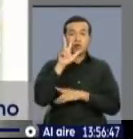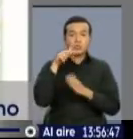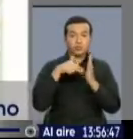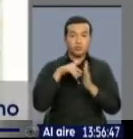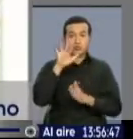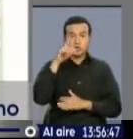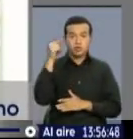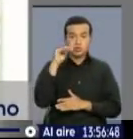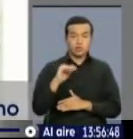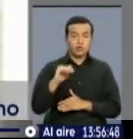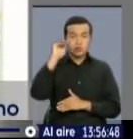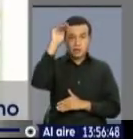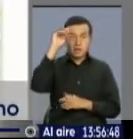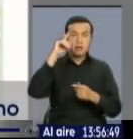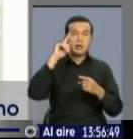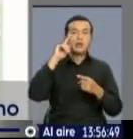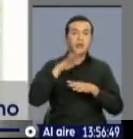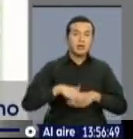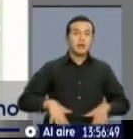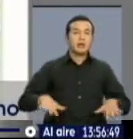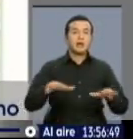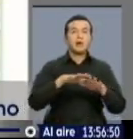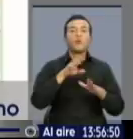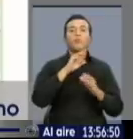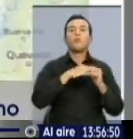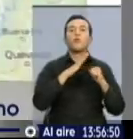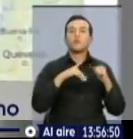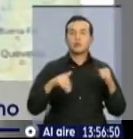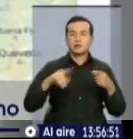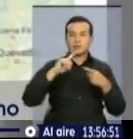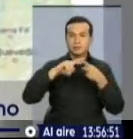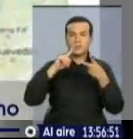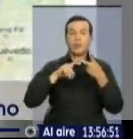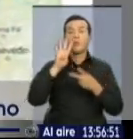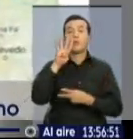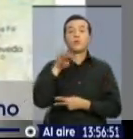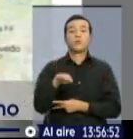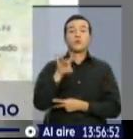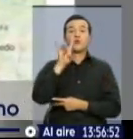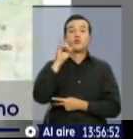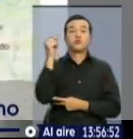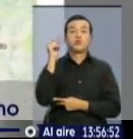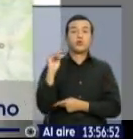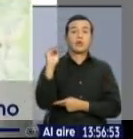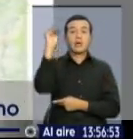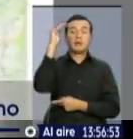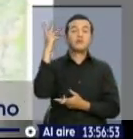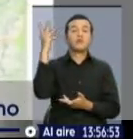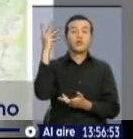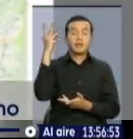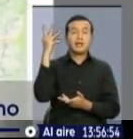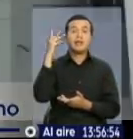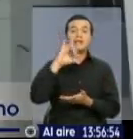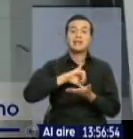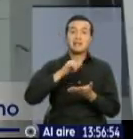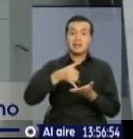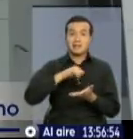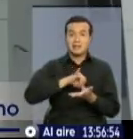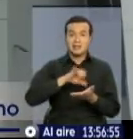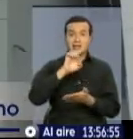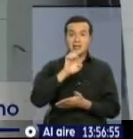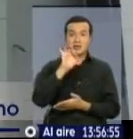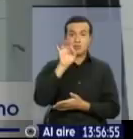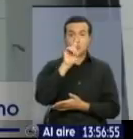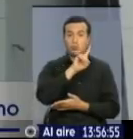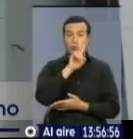3.5 grados en la escala de Richter en territorio de Montecristi y el otro de 4.8 grados en Jipijapa. En el EQ 911 de